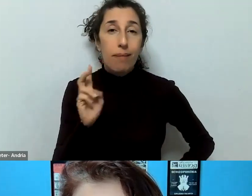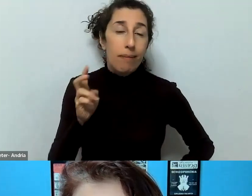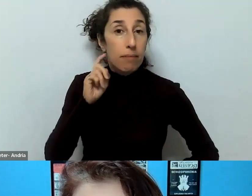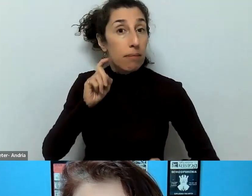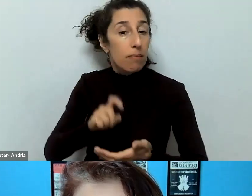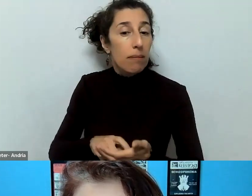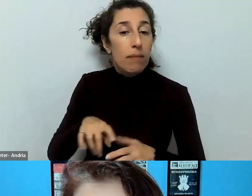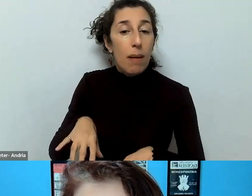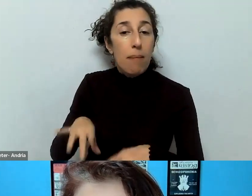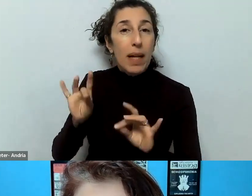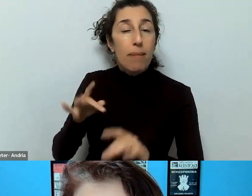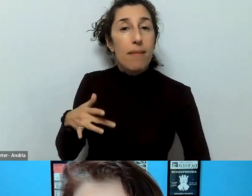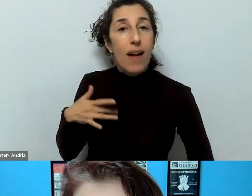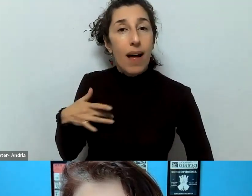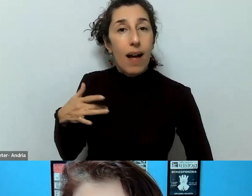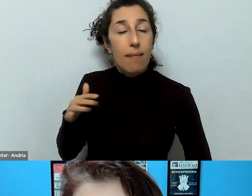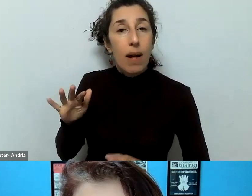Ciertamente.